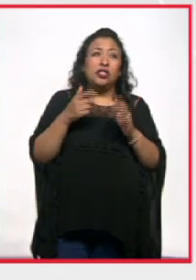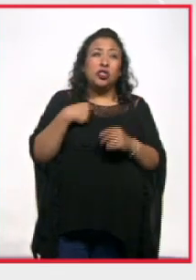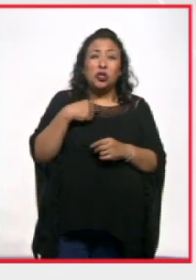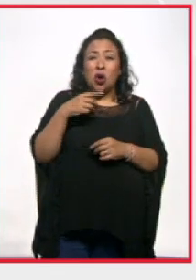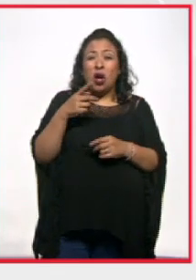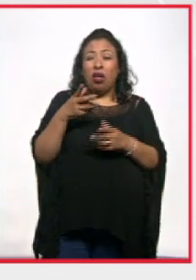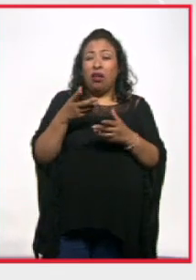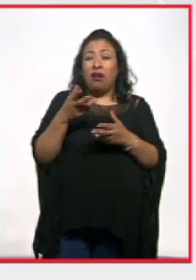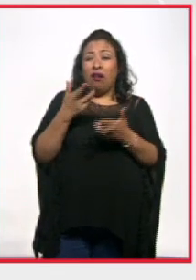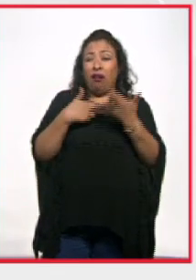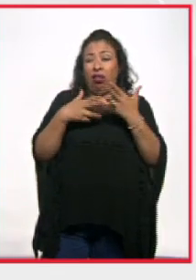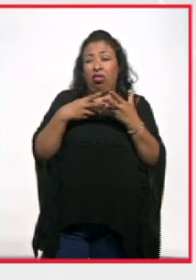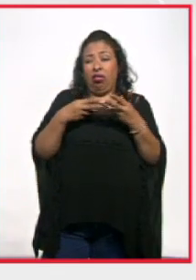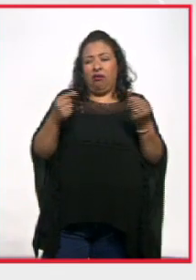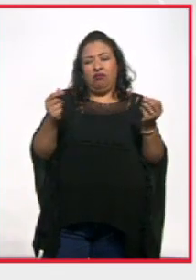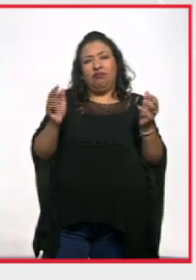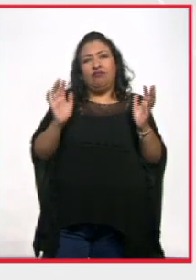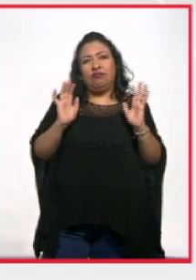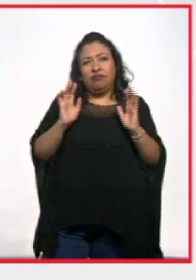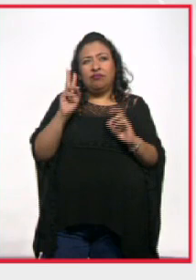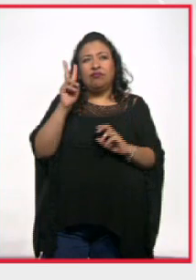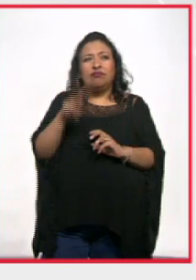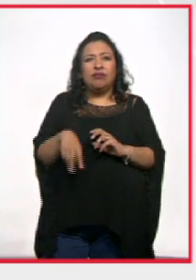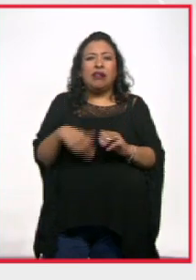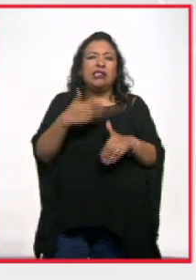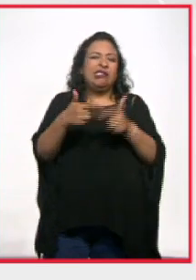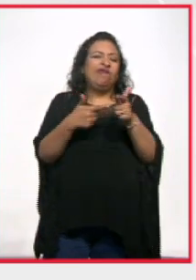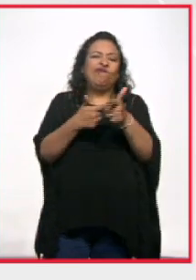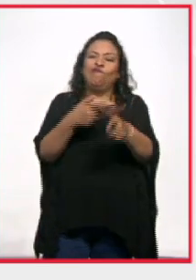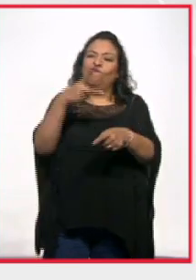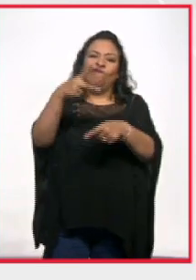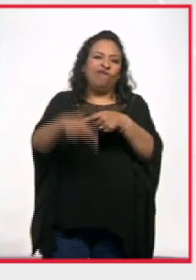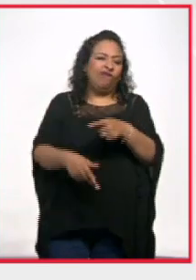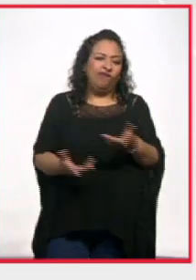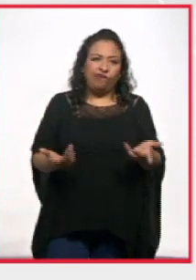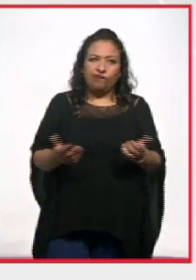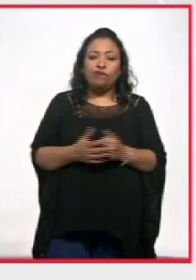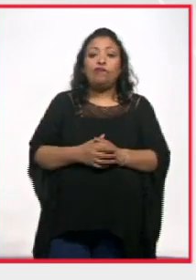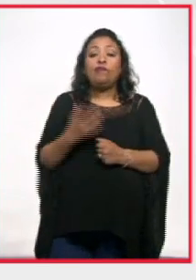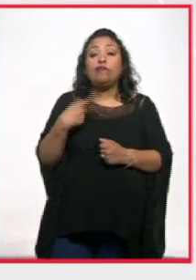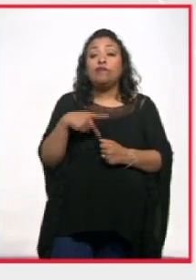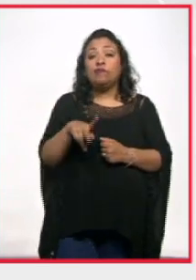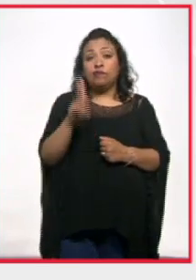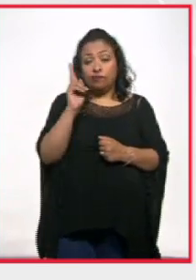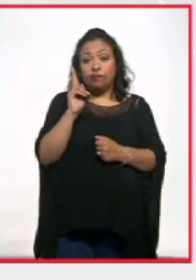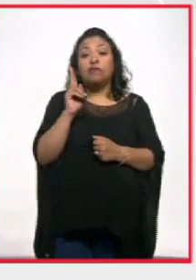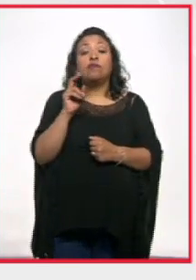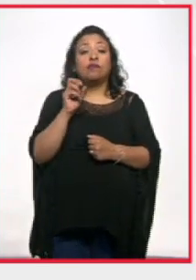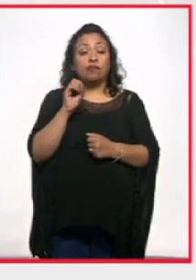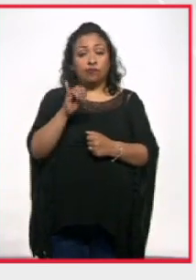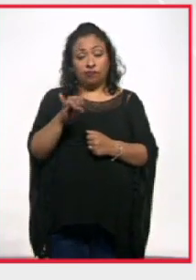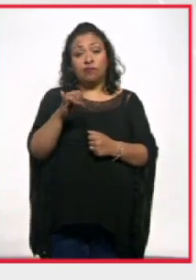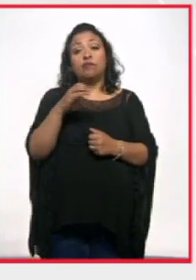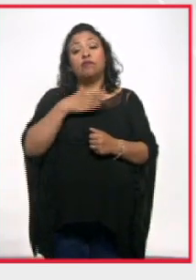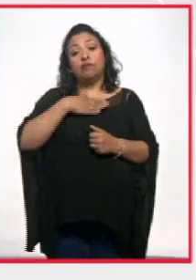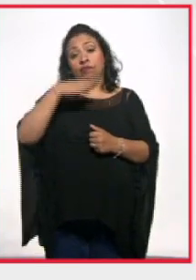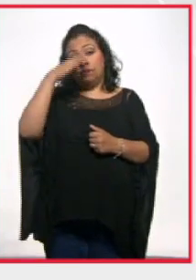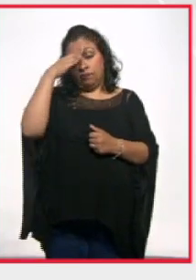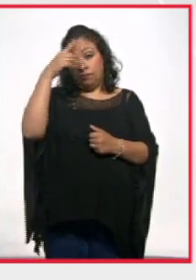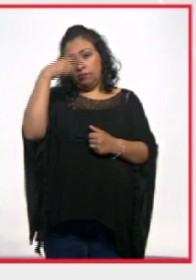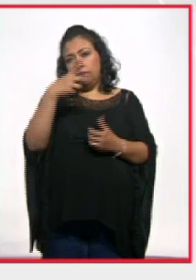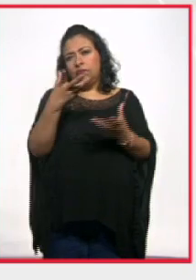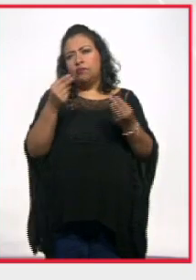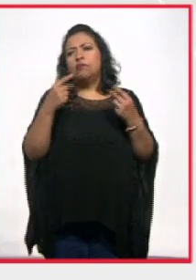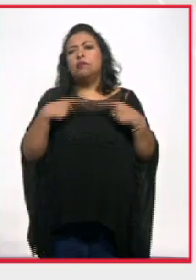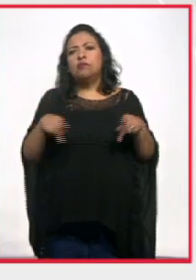haya desafortunadamente tenido un seguimiento ahora, ¿no? Pero sí creo que para